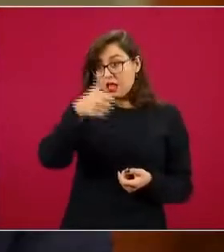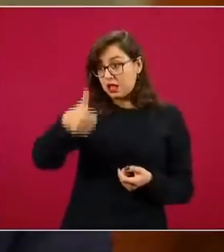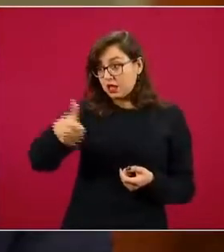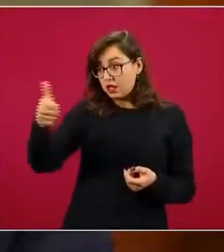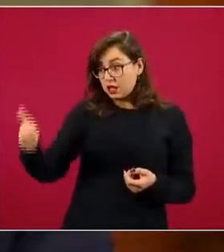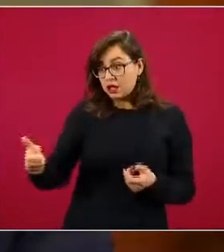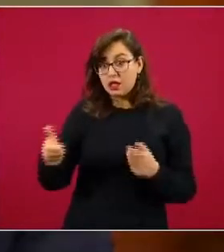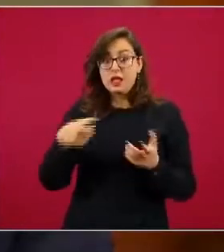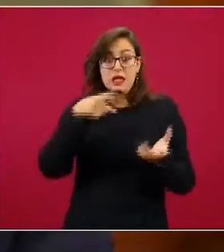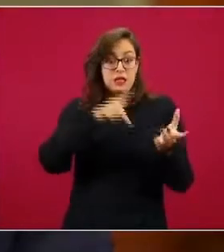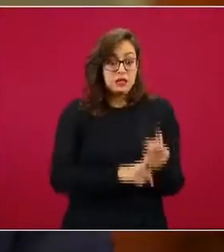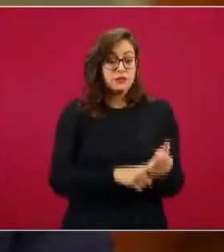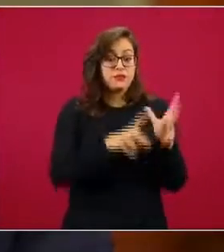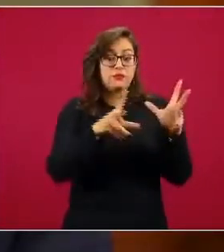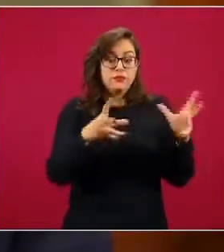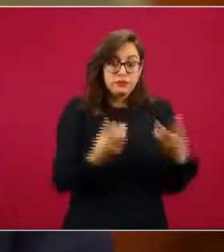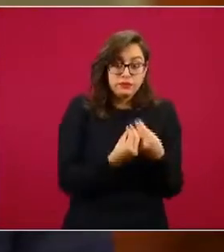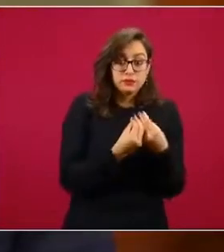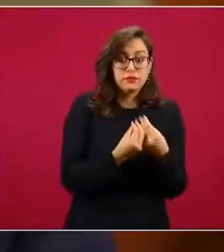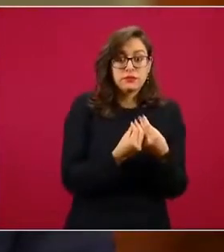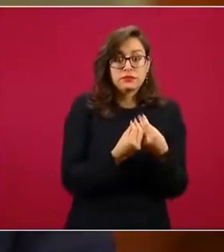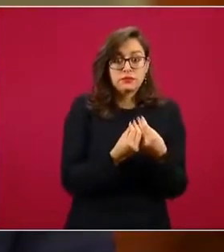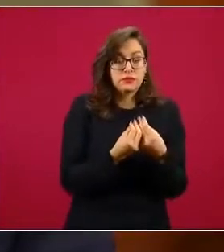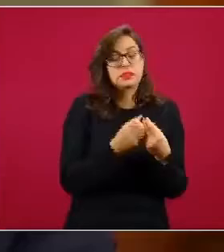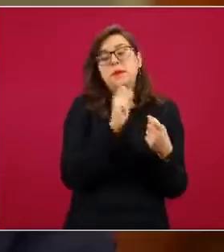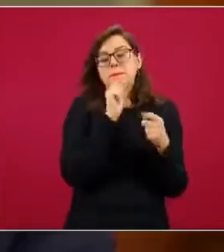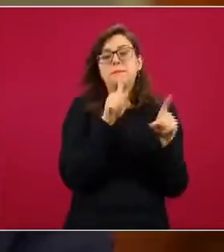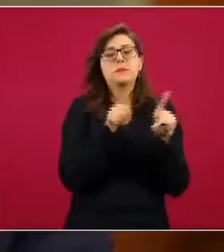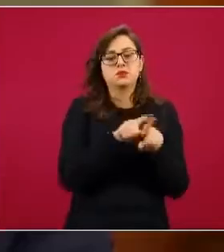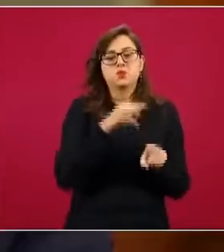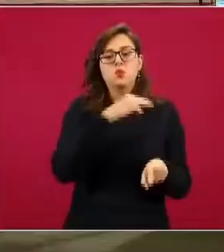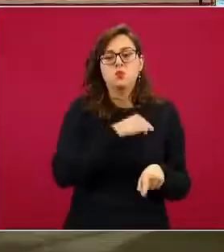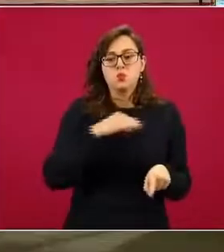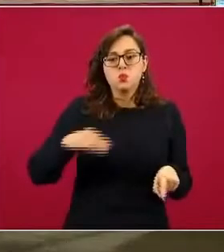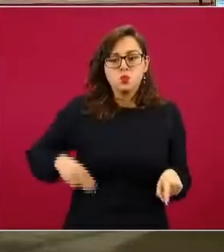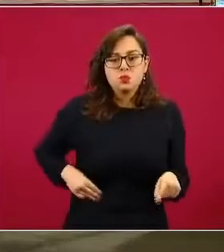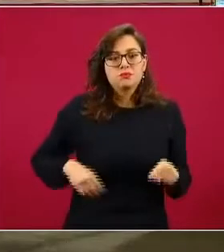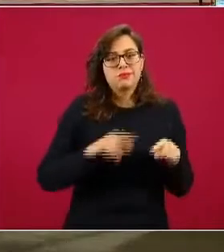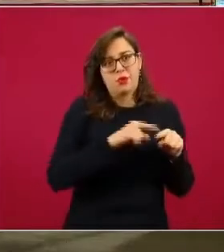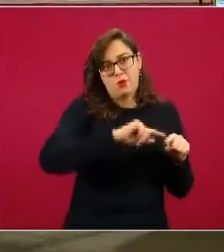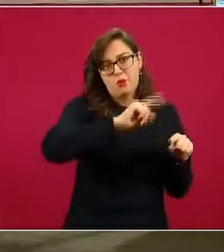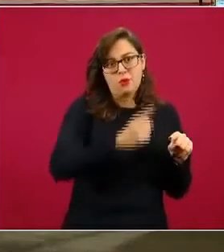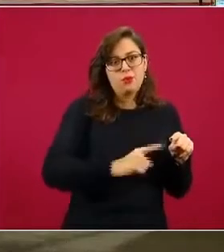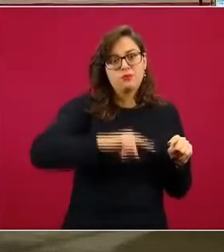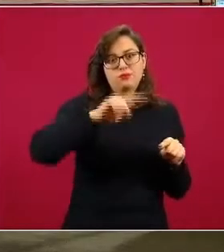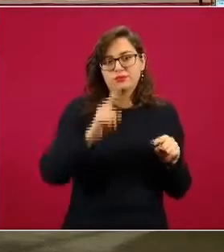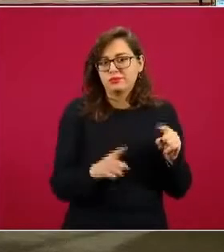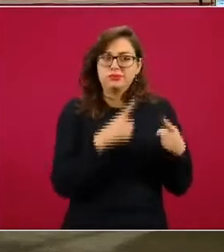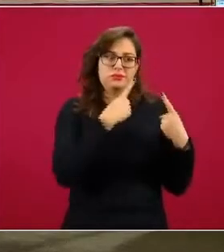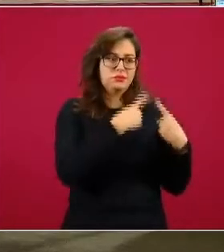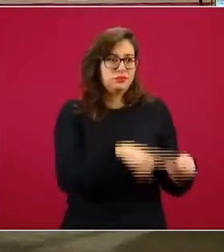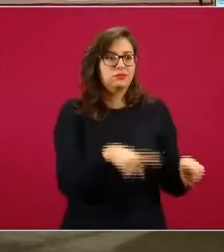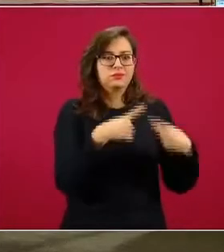entidad federativa se conforma de diferentes curvas que pueden ser municipales, es